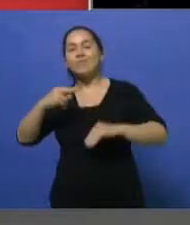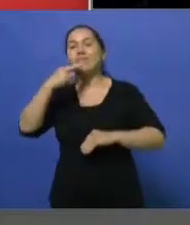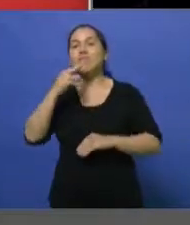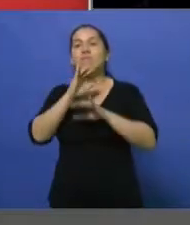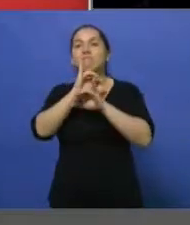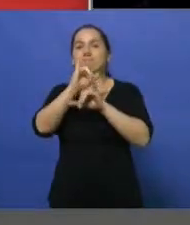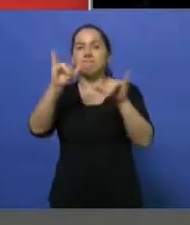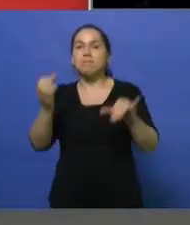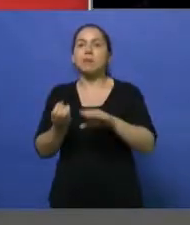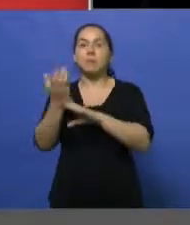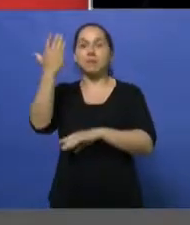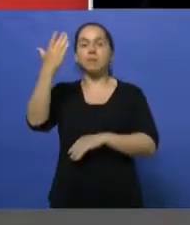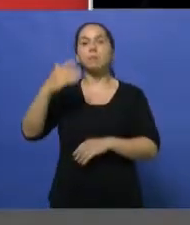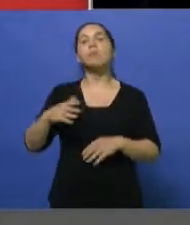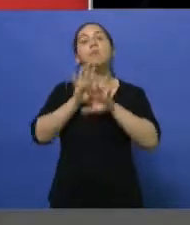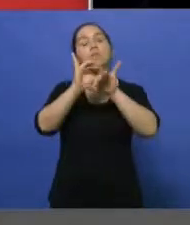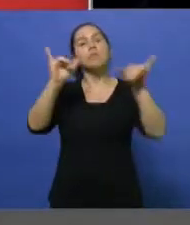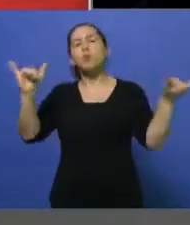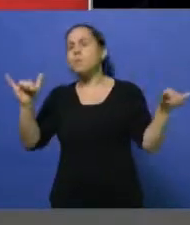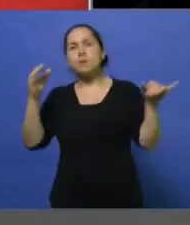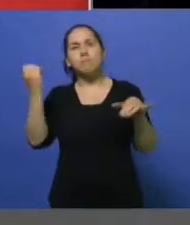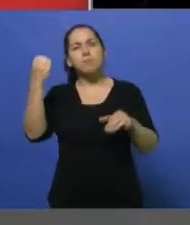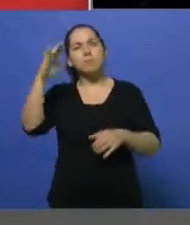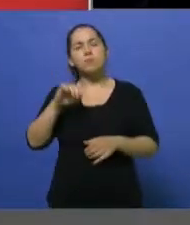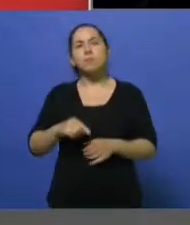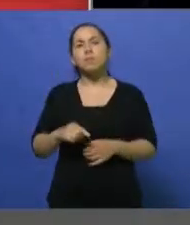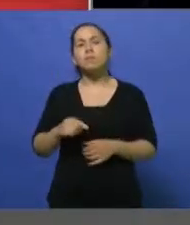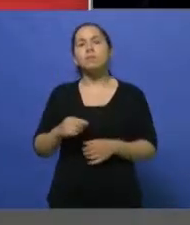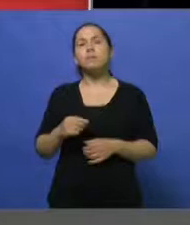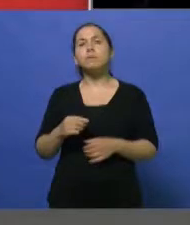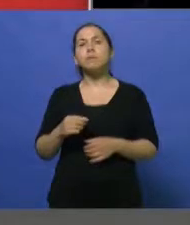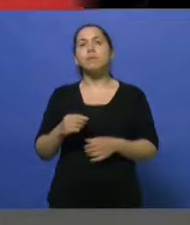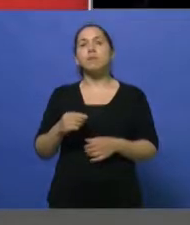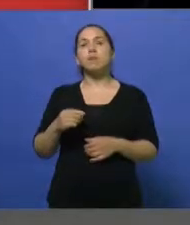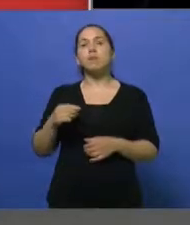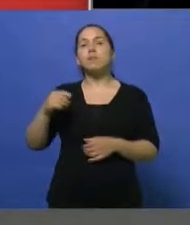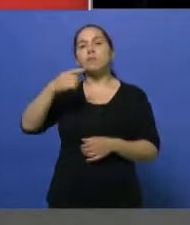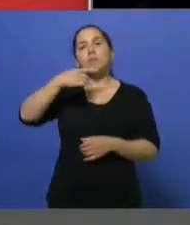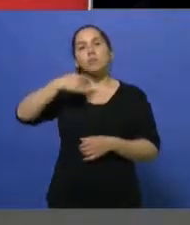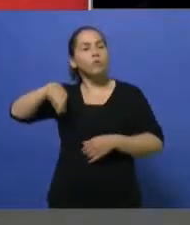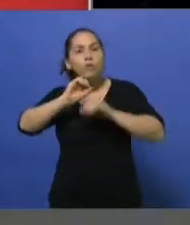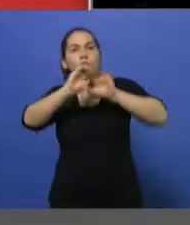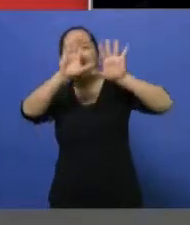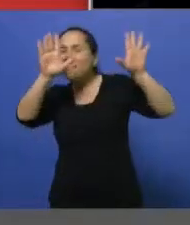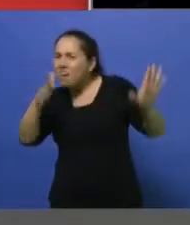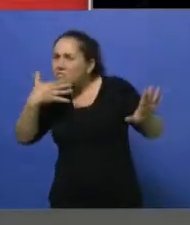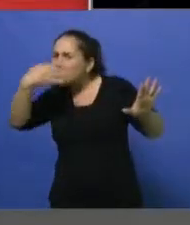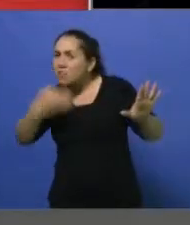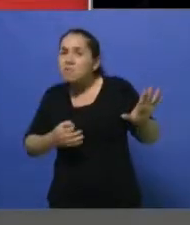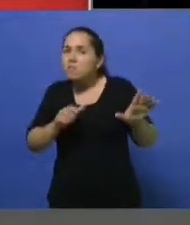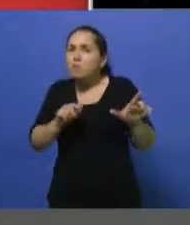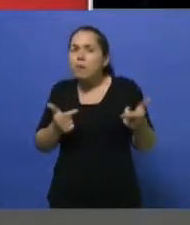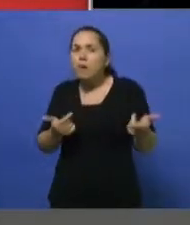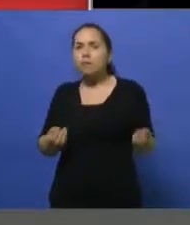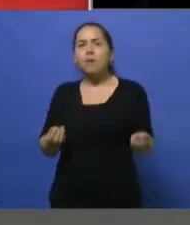Dentro de las informaciones más referenciales que tenemos, que por allí no tenemos bien en claro cómo se ha dado, pero queríamos arrancar con esta información porque está